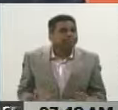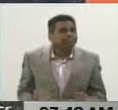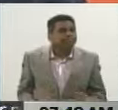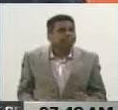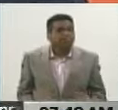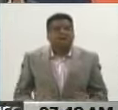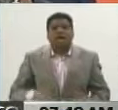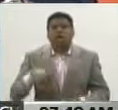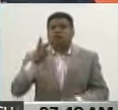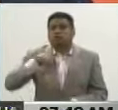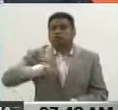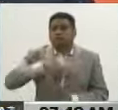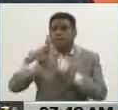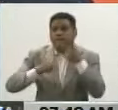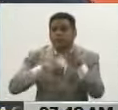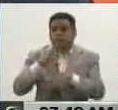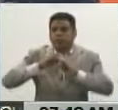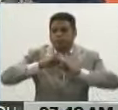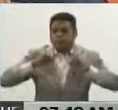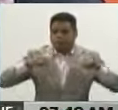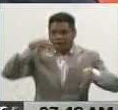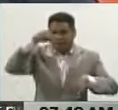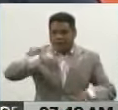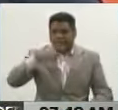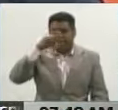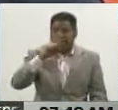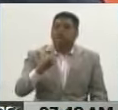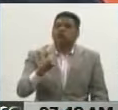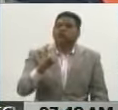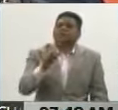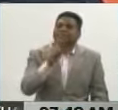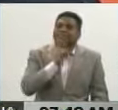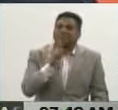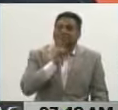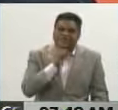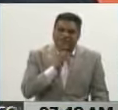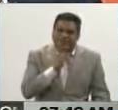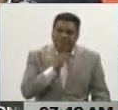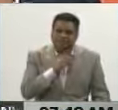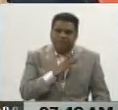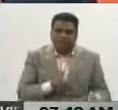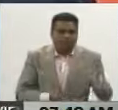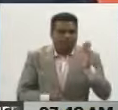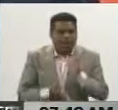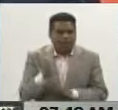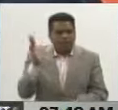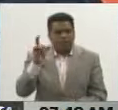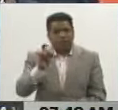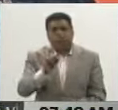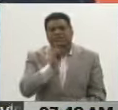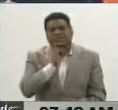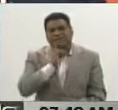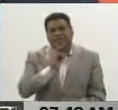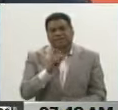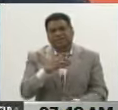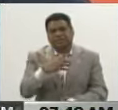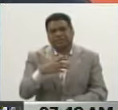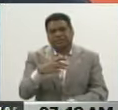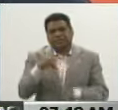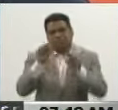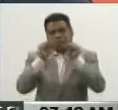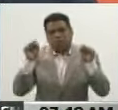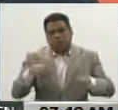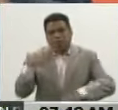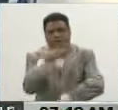un proceso de terminar este año que ha sido muy difícil, saliendo de la difícil situación que nos han puesto los enemigos del